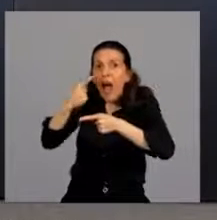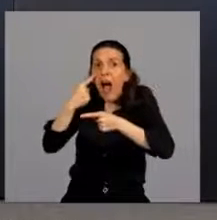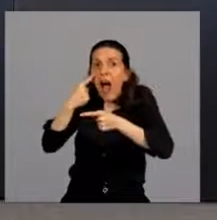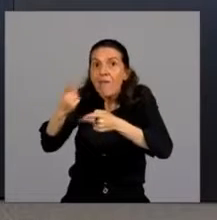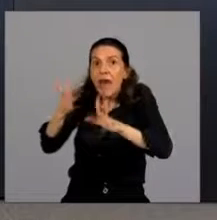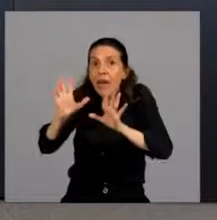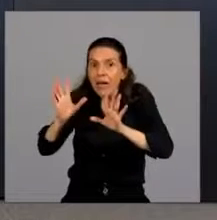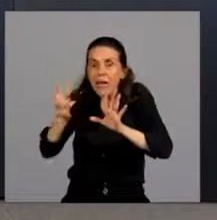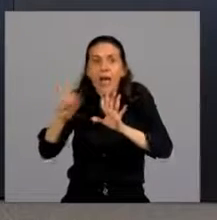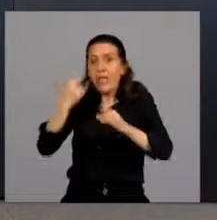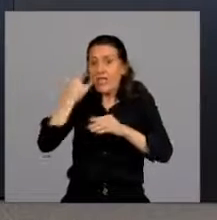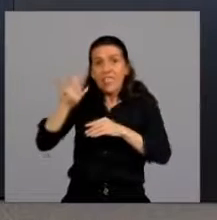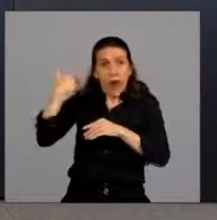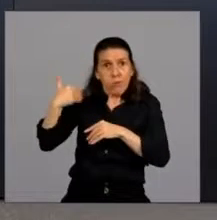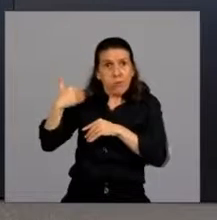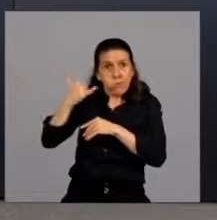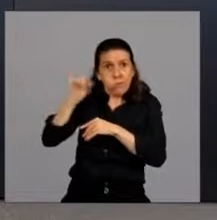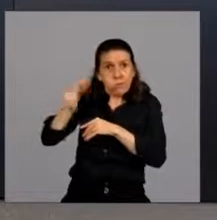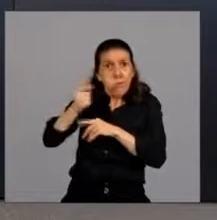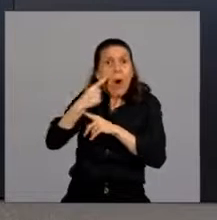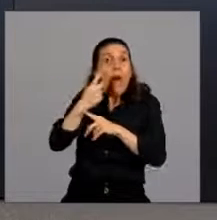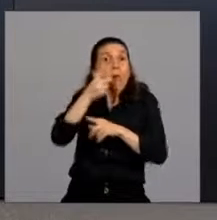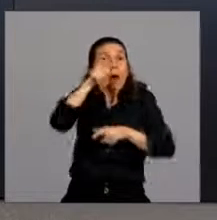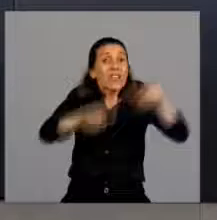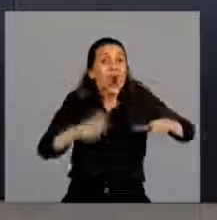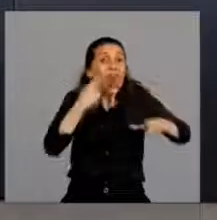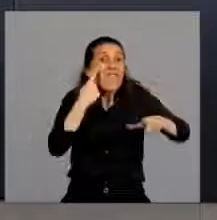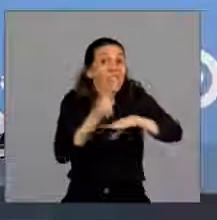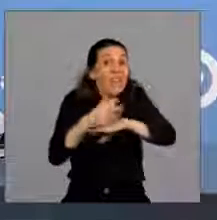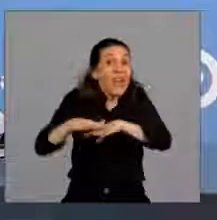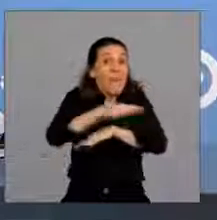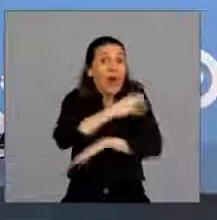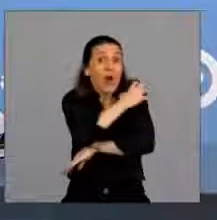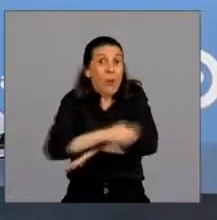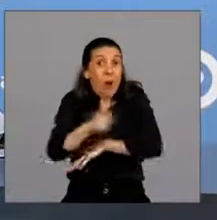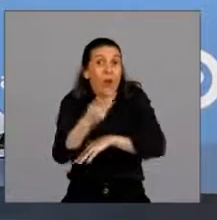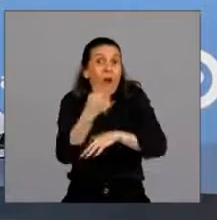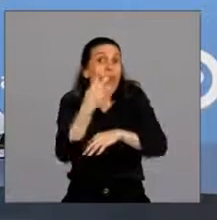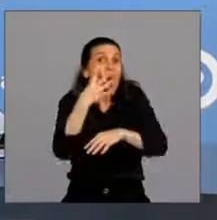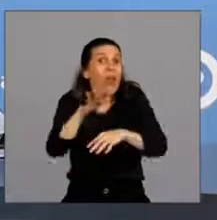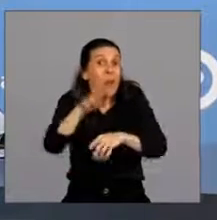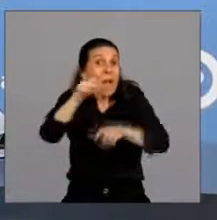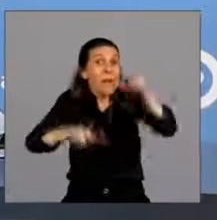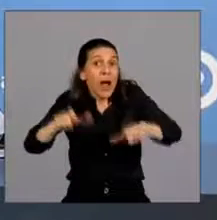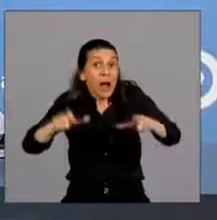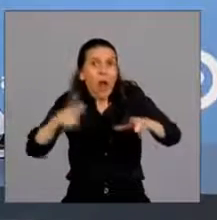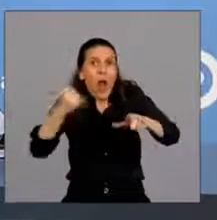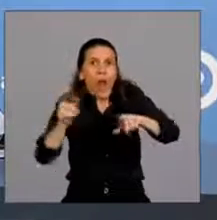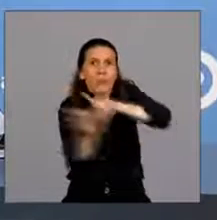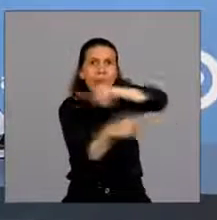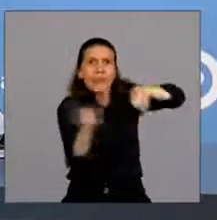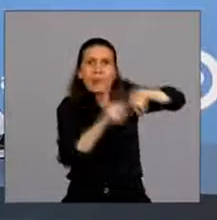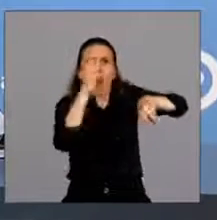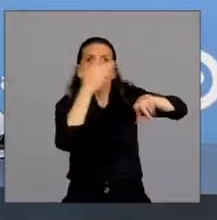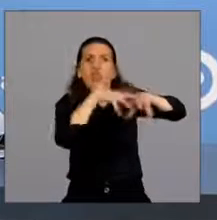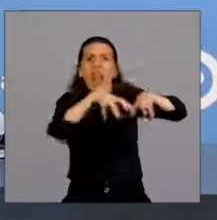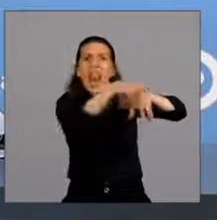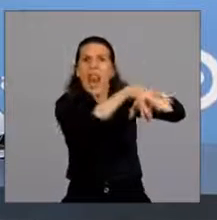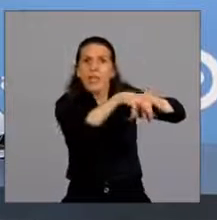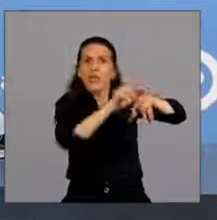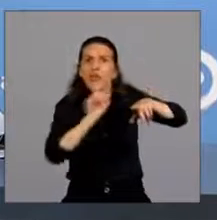pasado más de 4.000 personas de los barrios vulnerables por habitaciones de aislamiento en los hoteles. Al día de ayer